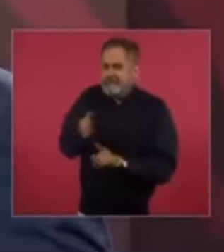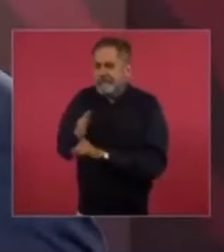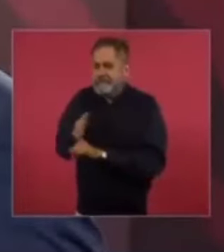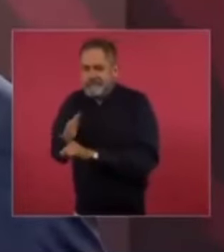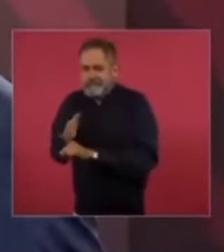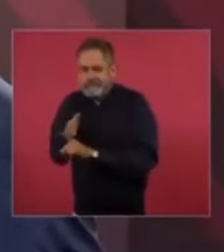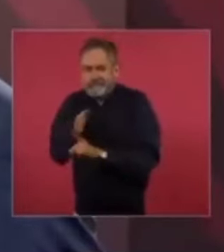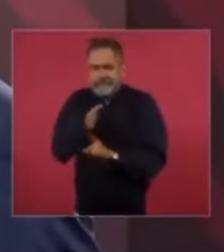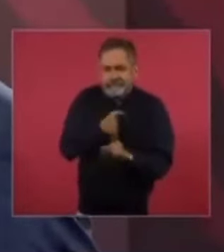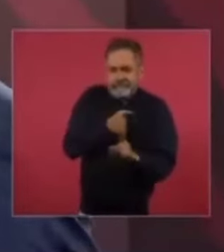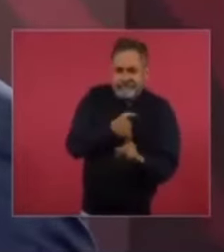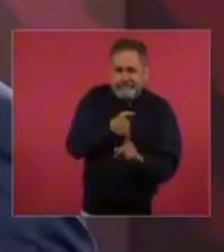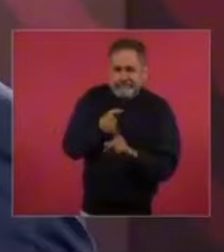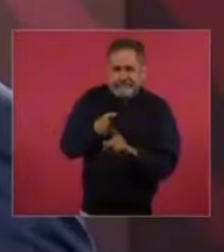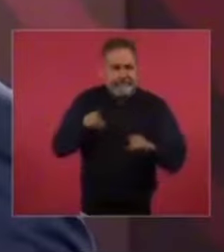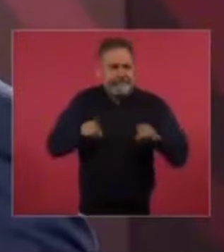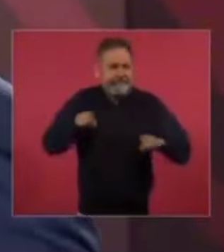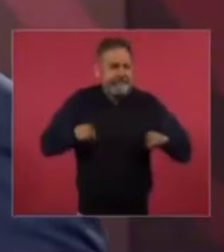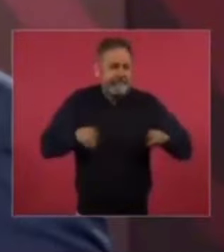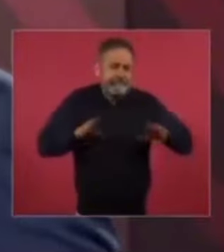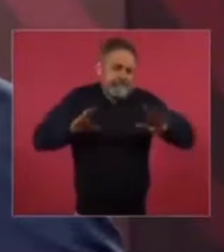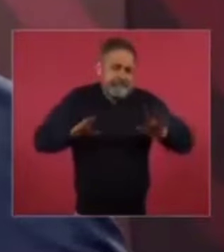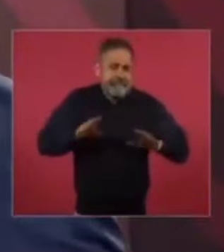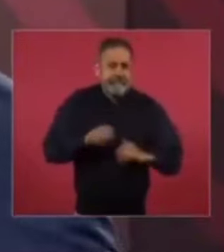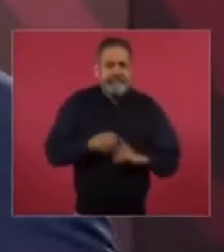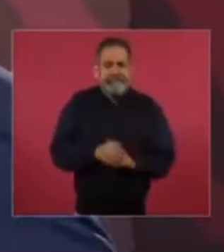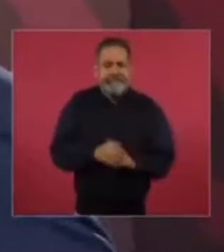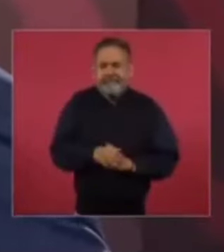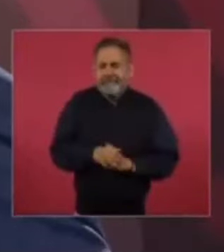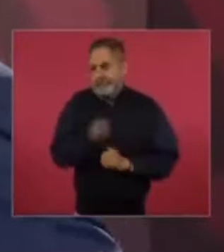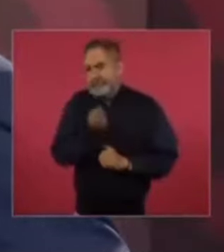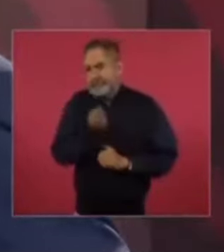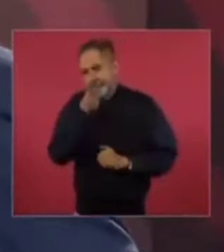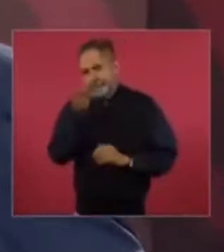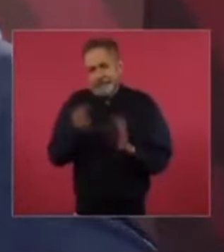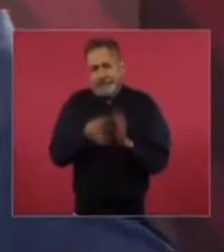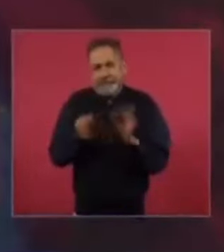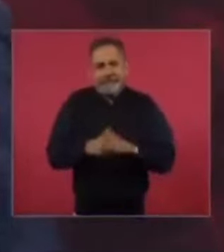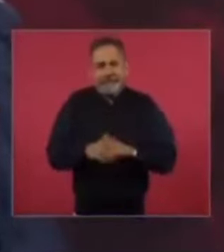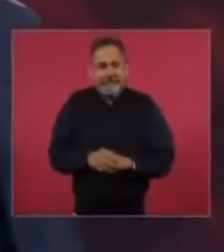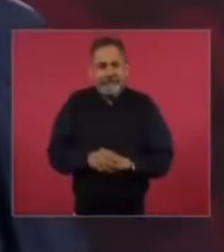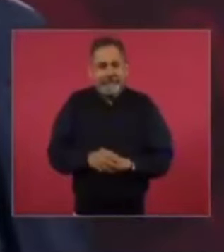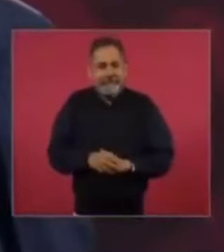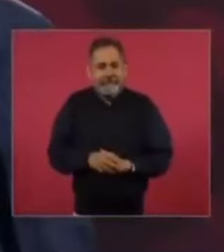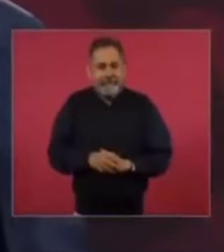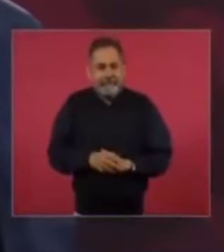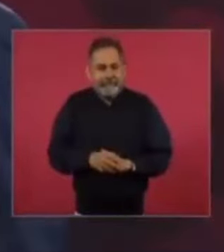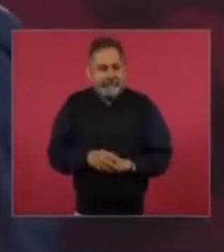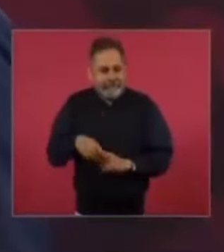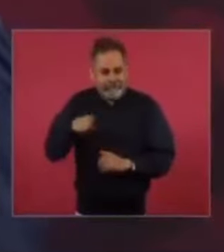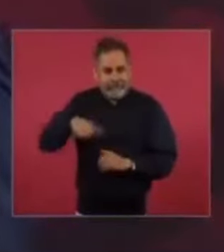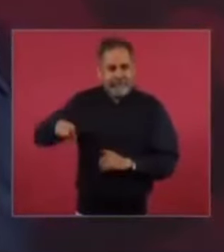Y como se dice coloquialmente, la casa también juega.